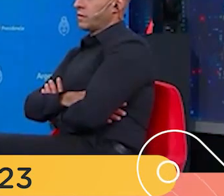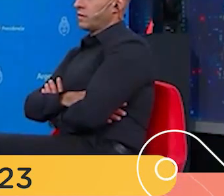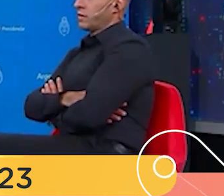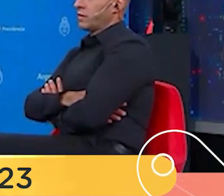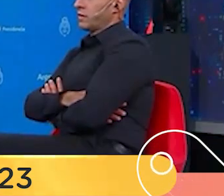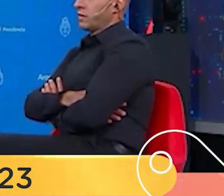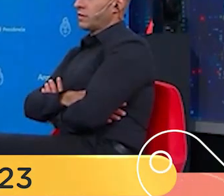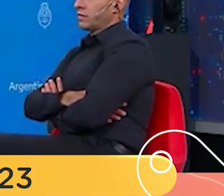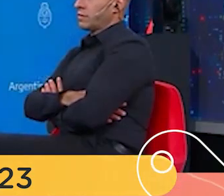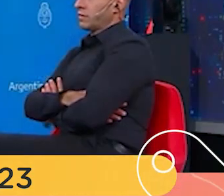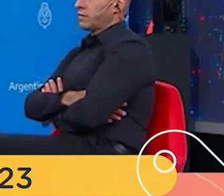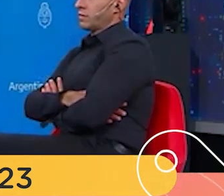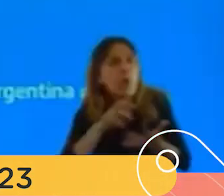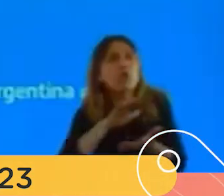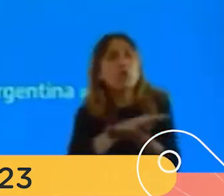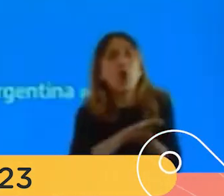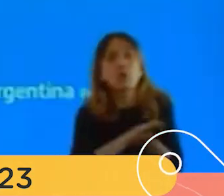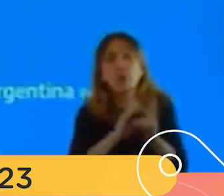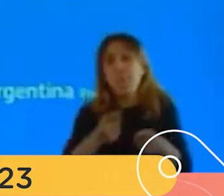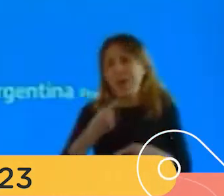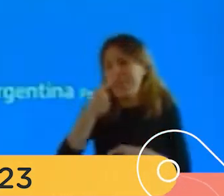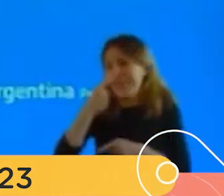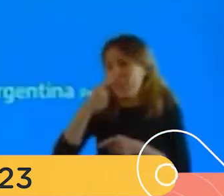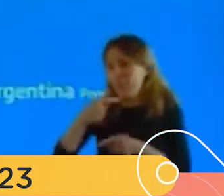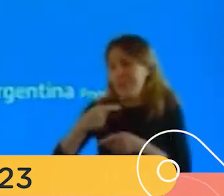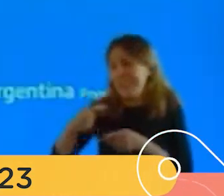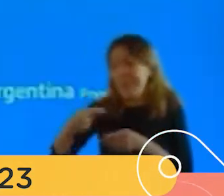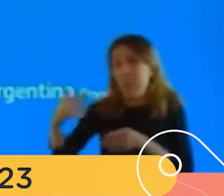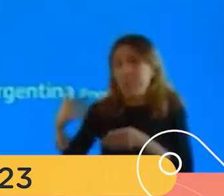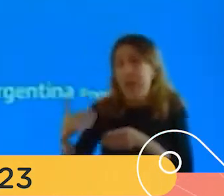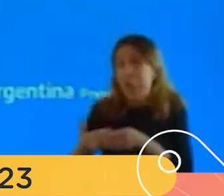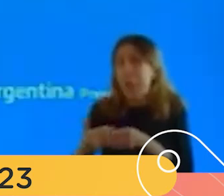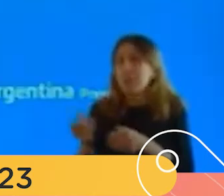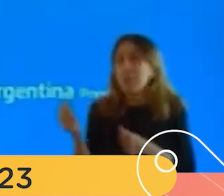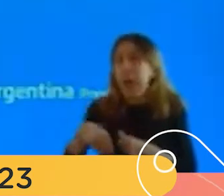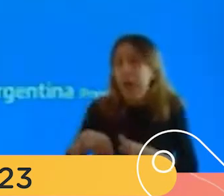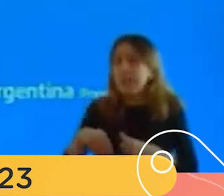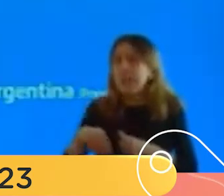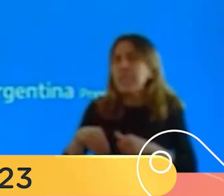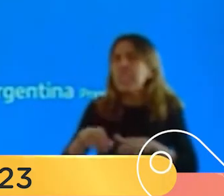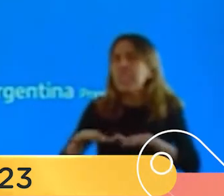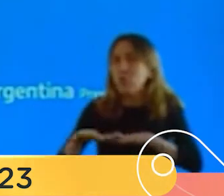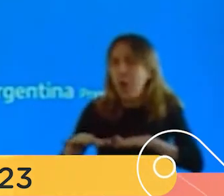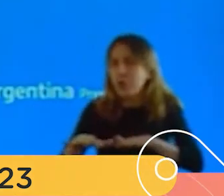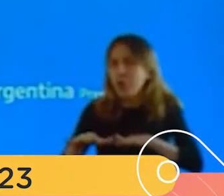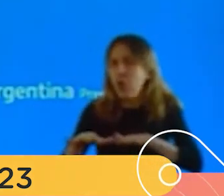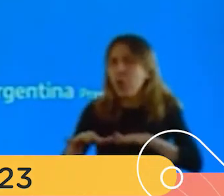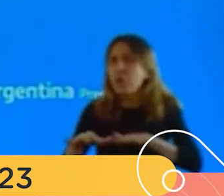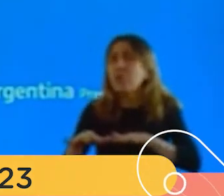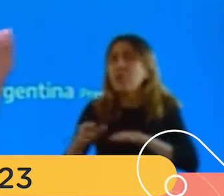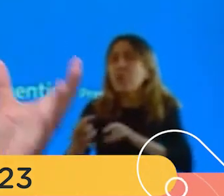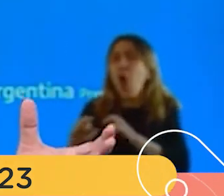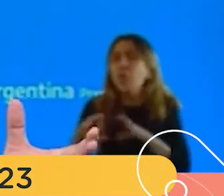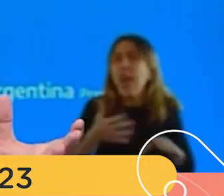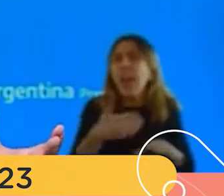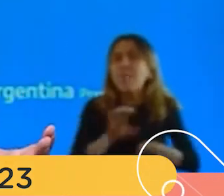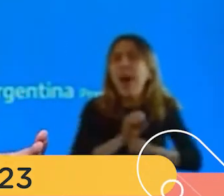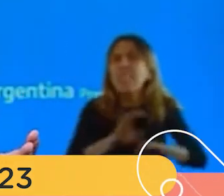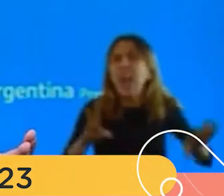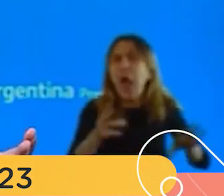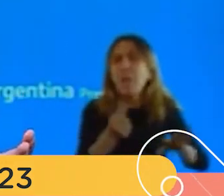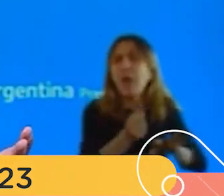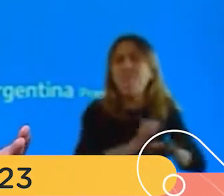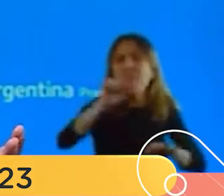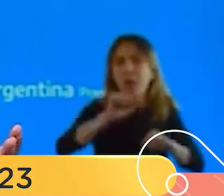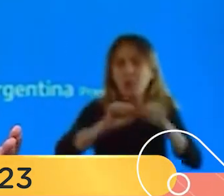lo y si lo aprietan y si no lo dejan hacer que lo haga público nunca lo dijo vos tenés un compromiso